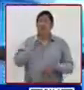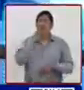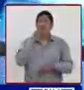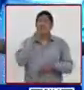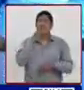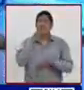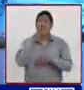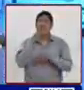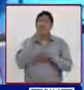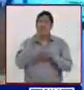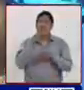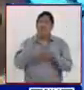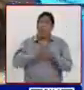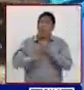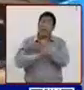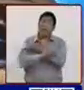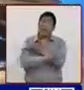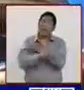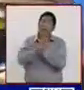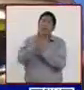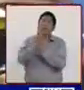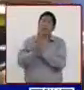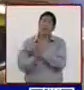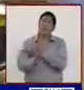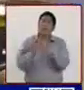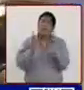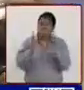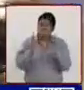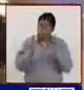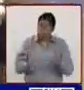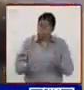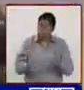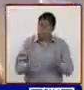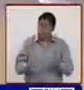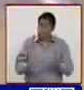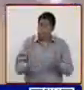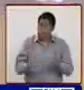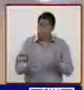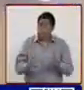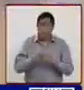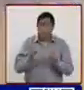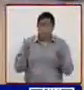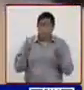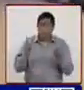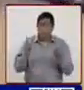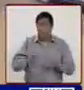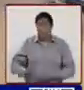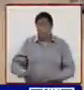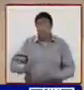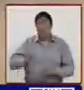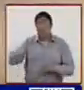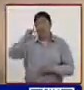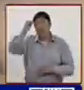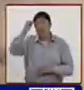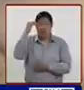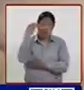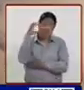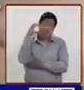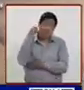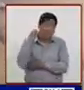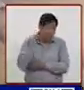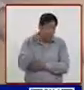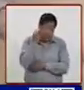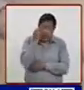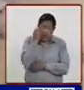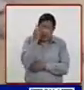están confirmando que es ciudadano venezolano, pero vivía en Colombia. Ah, bien,